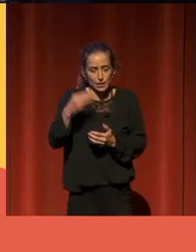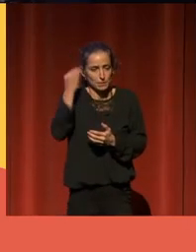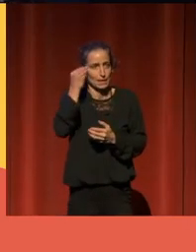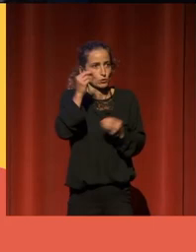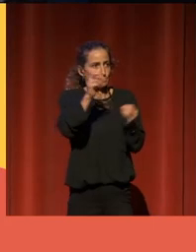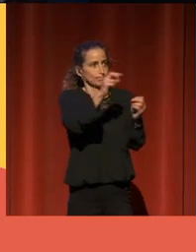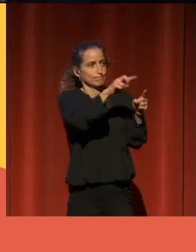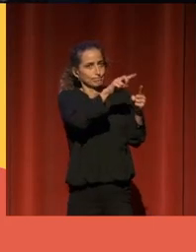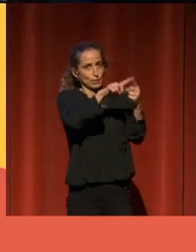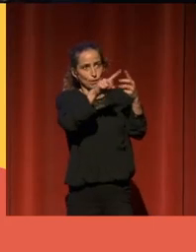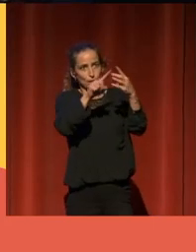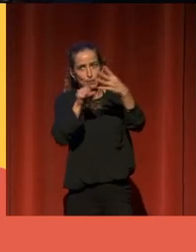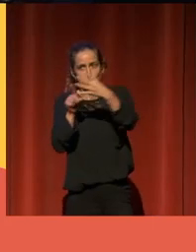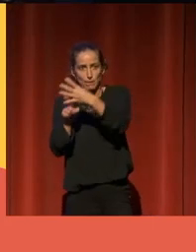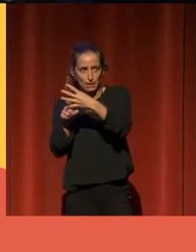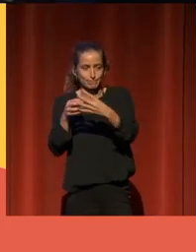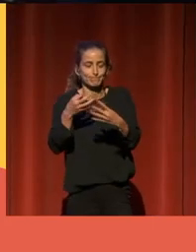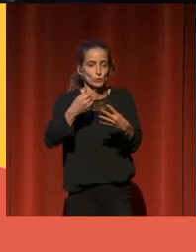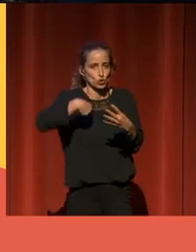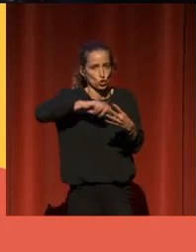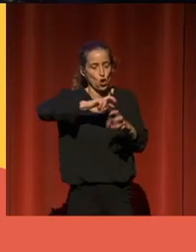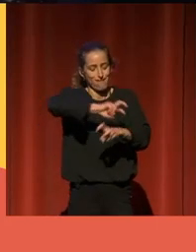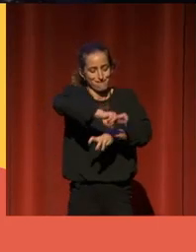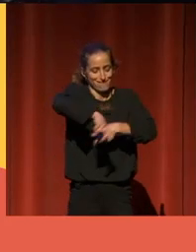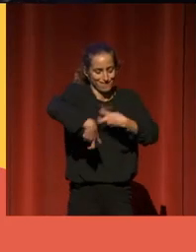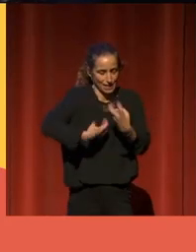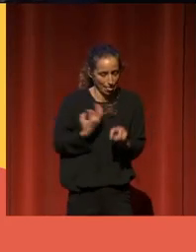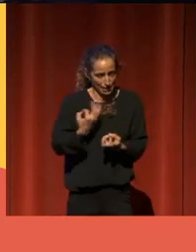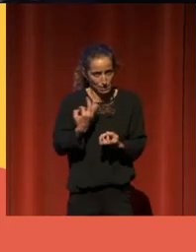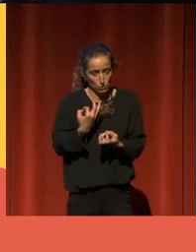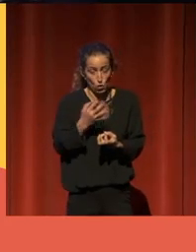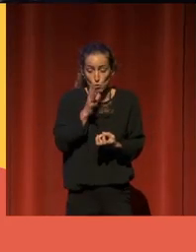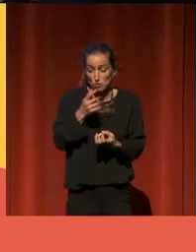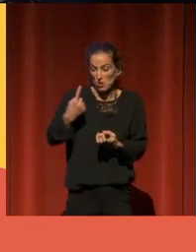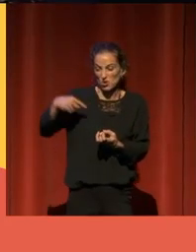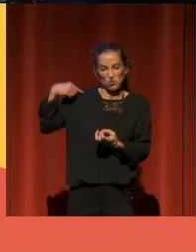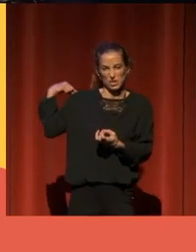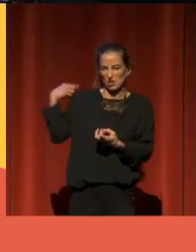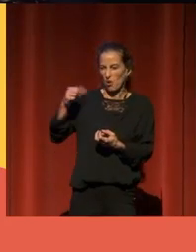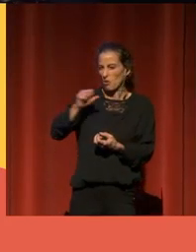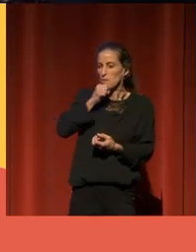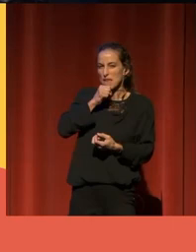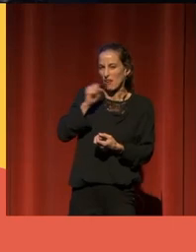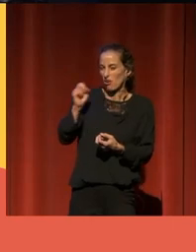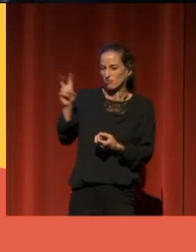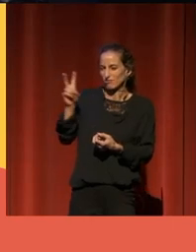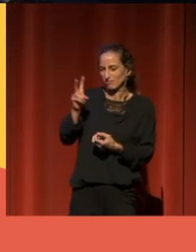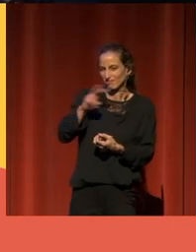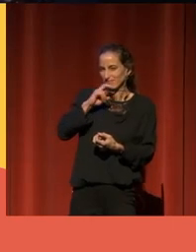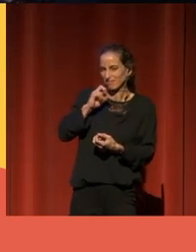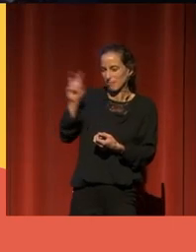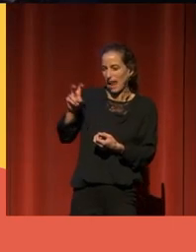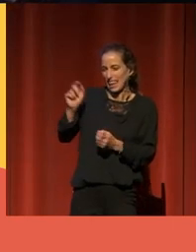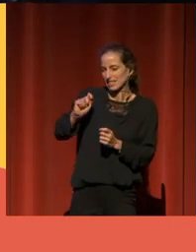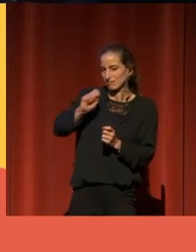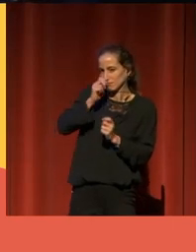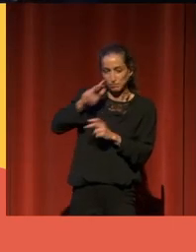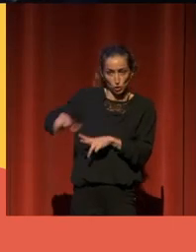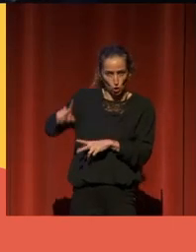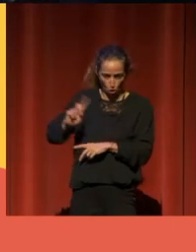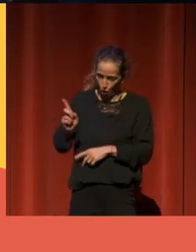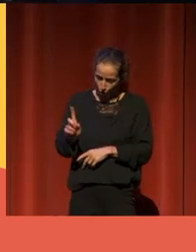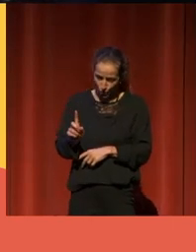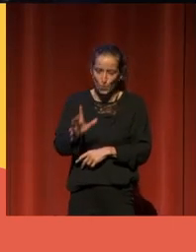pautas no porque fueran obsoletas sino porque H había cosas